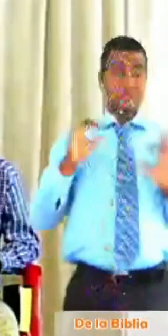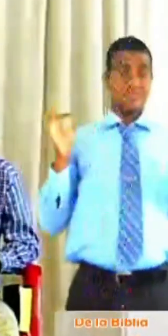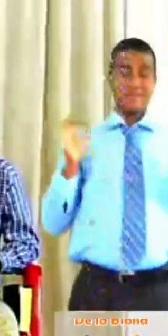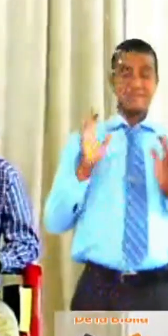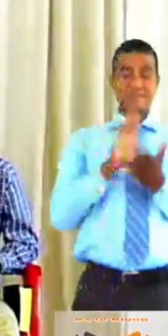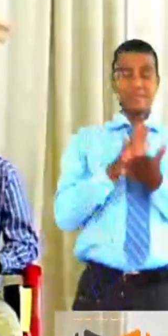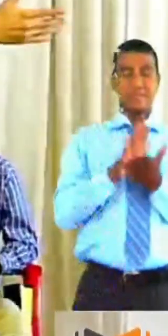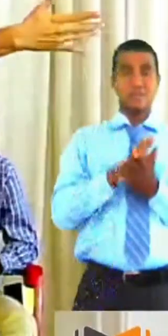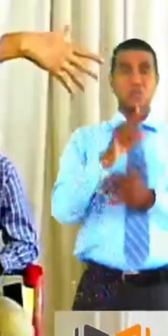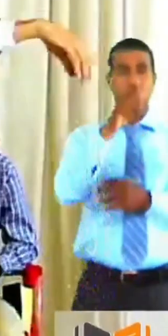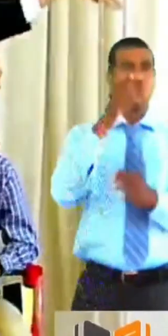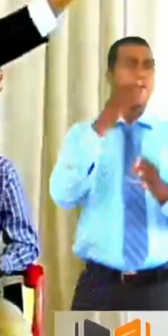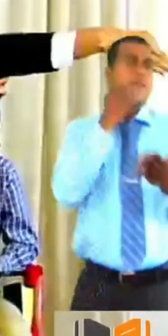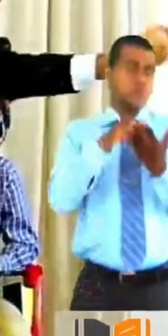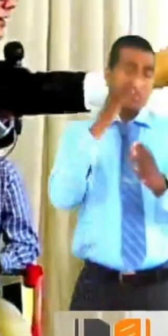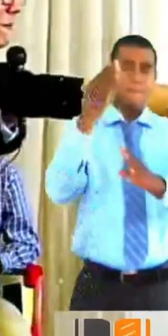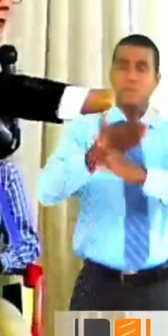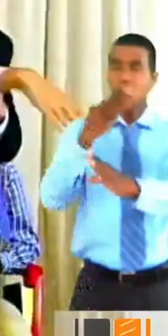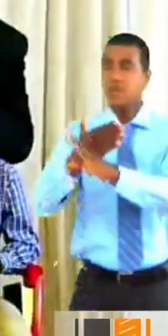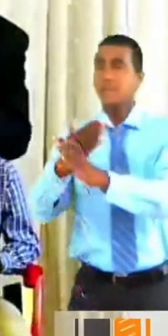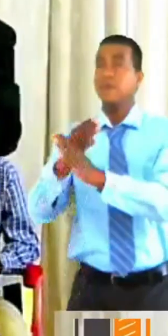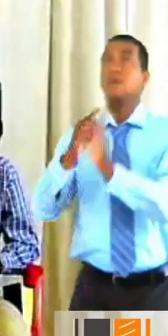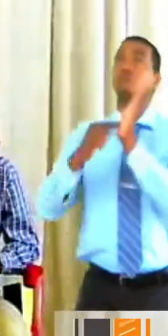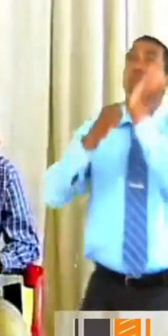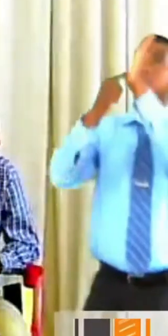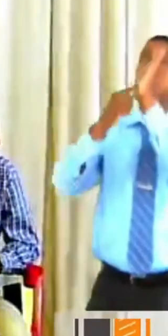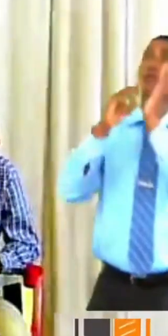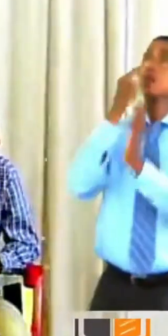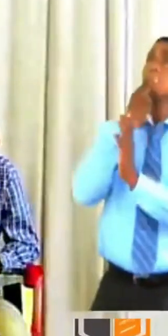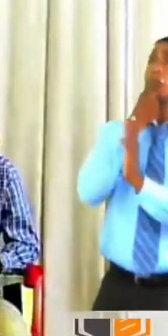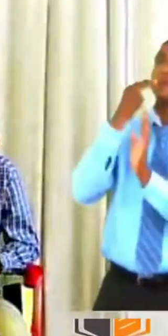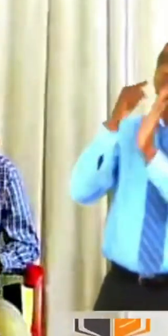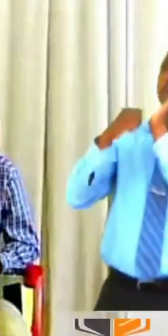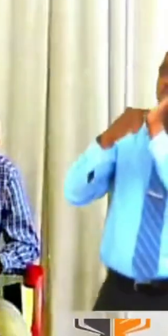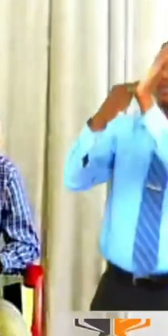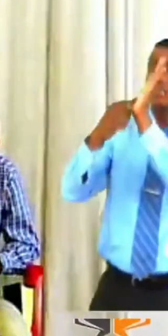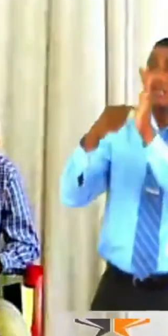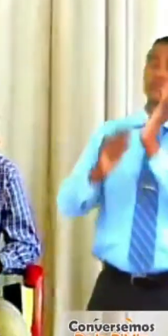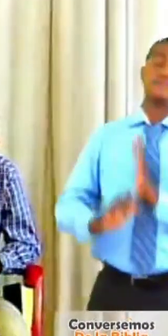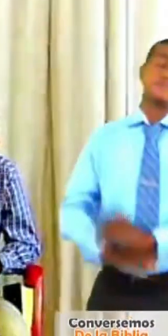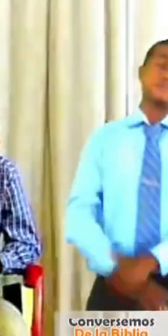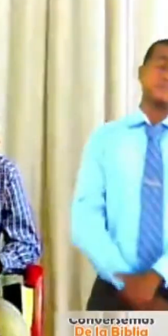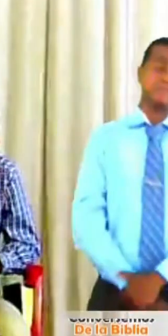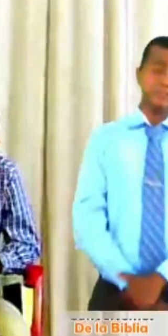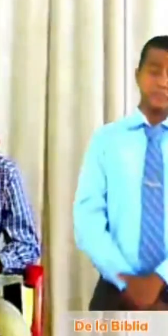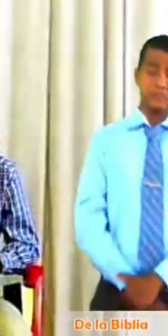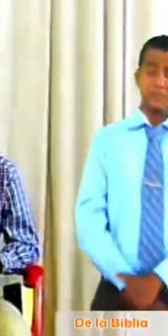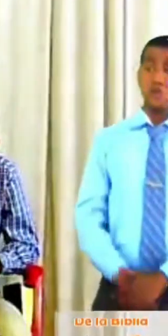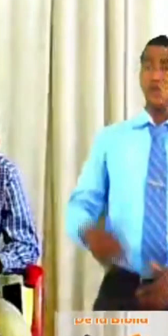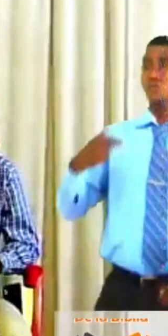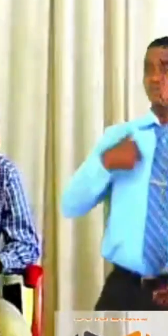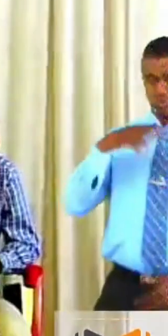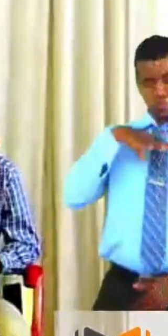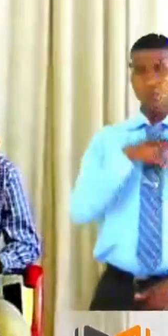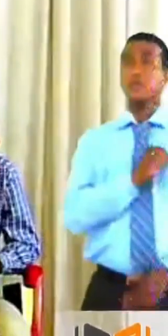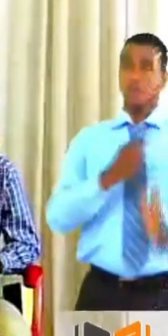Jesucristo. Llévale esa deuda. Dile: Señor, aquí tengo este compromiso, déjame por algún lado. Señor, aquí tengo esta enfermedad. Señor, vengo sufriendo con esto.